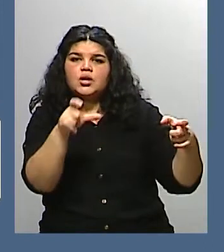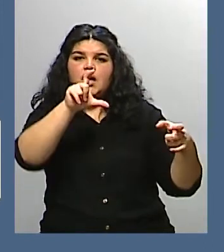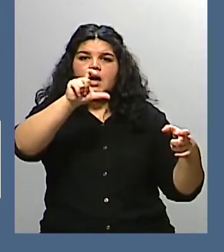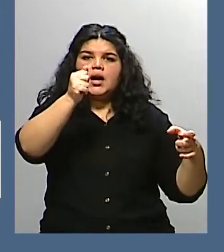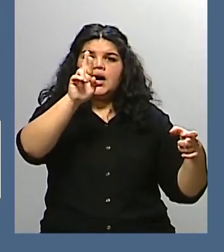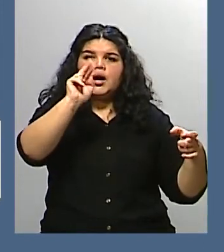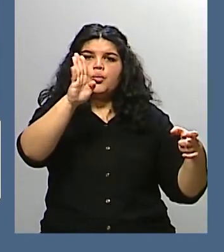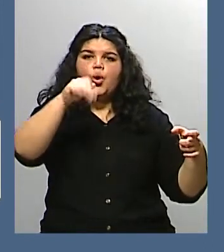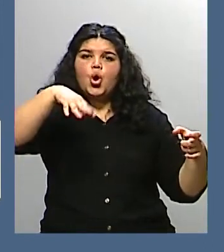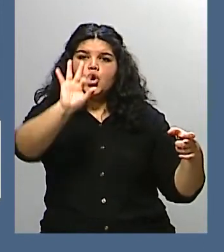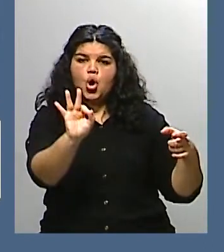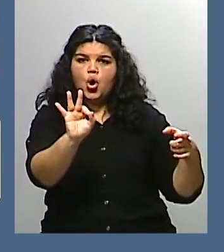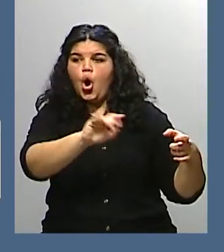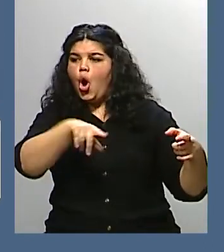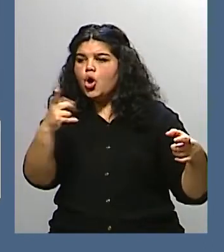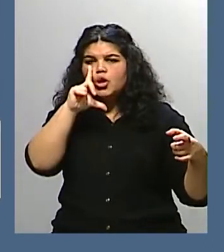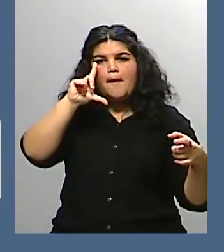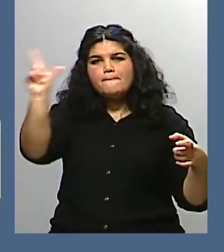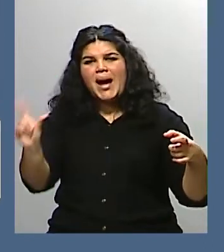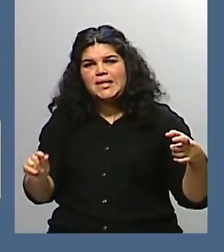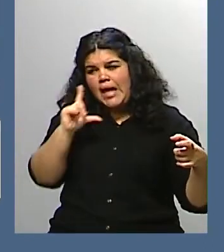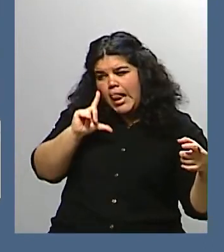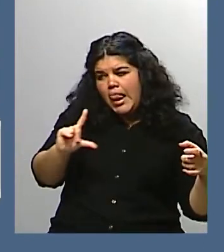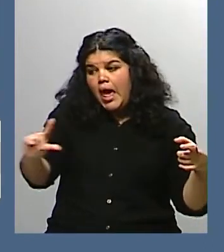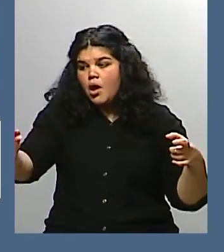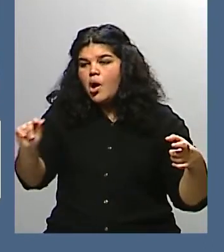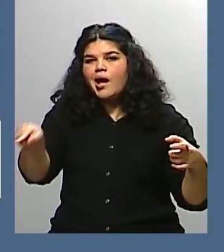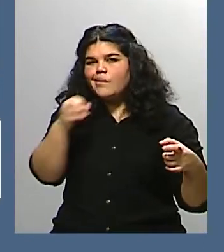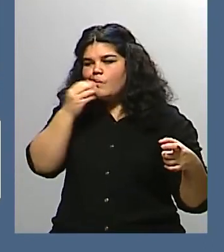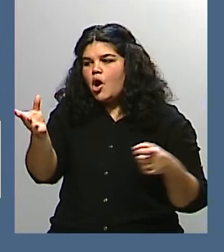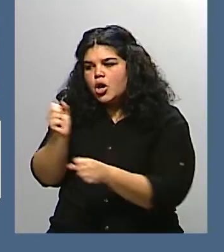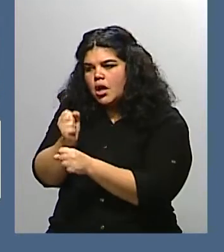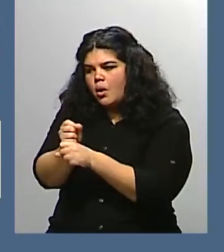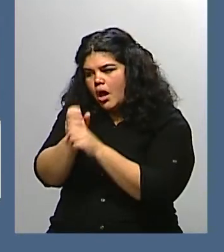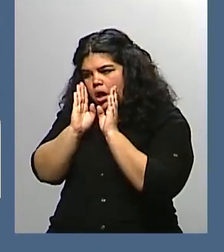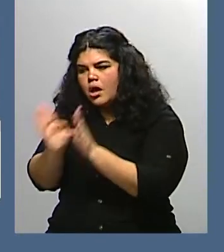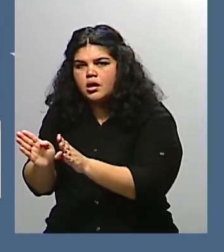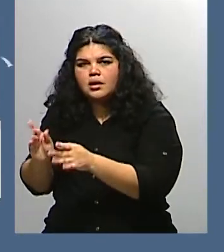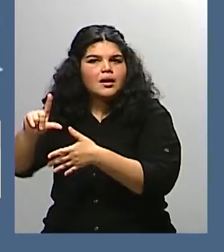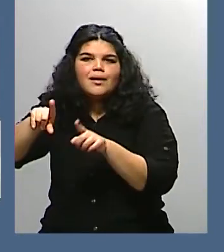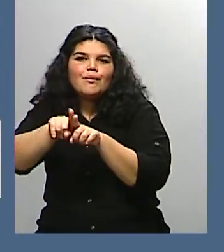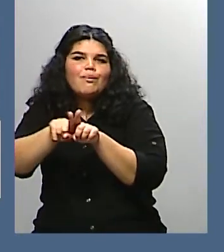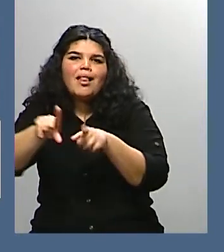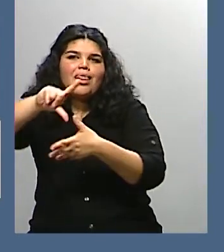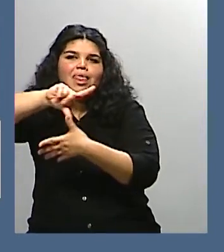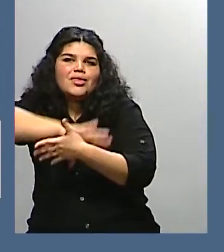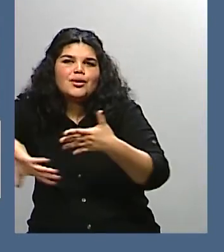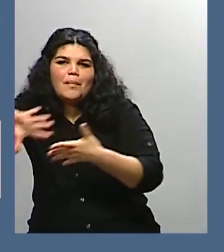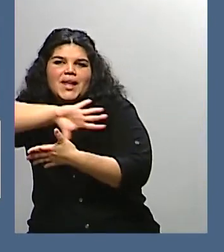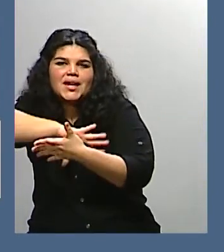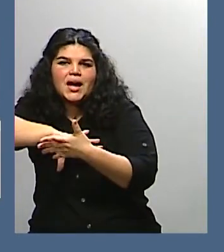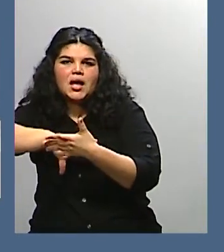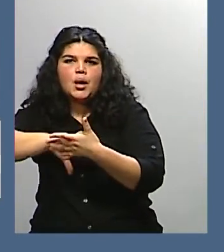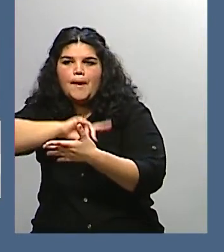remotos. Entonces, muchas de estas compañías tienen que realmente empezar a considerar esa transición